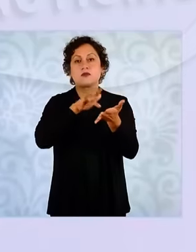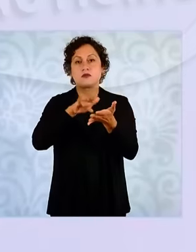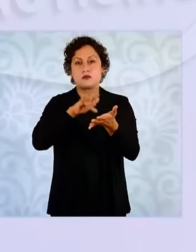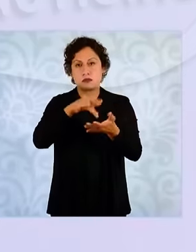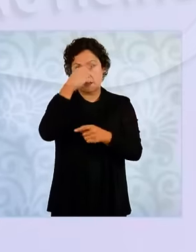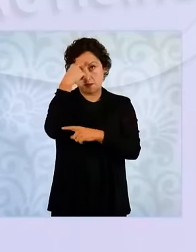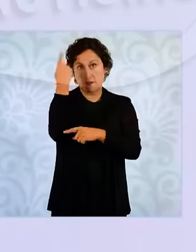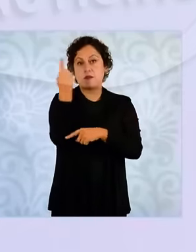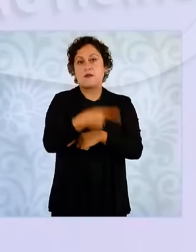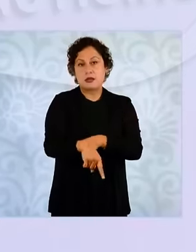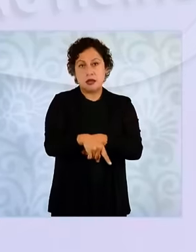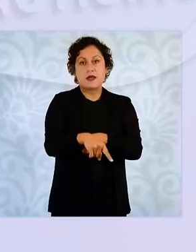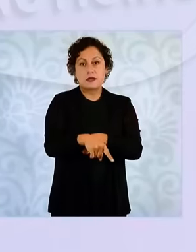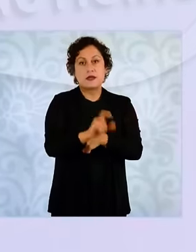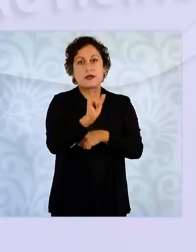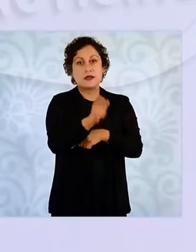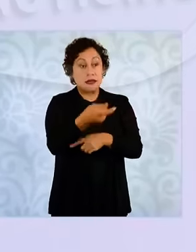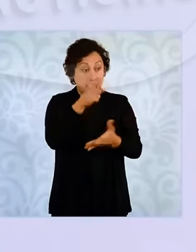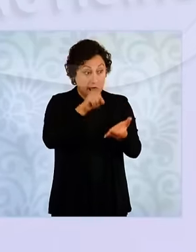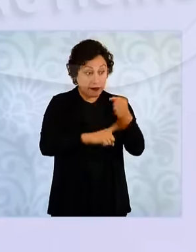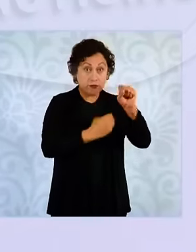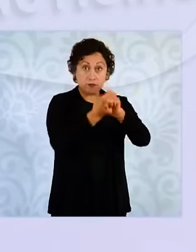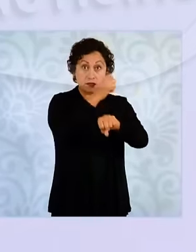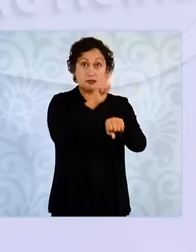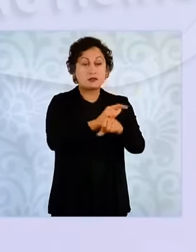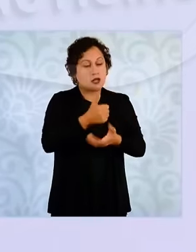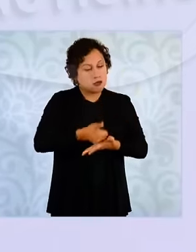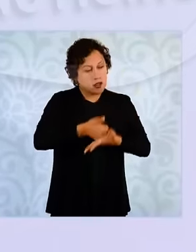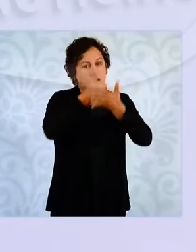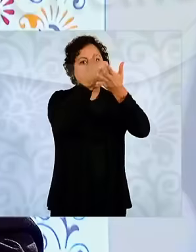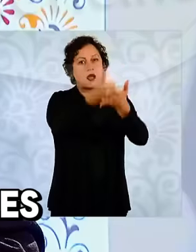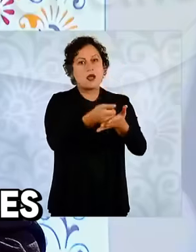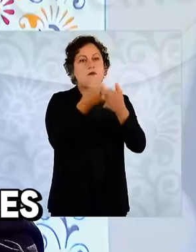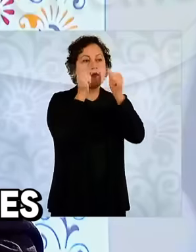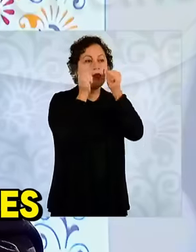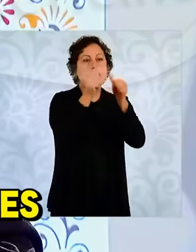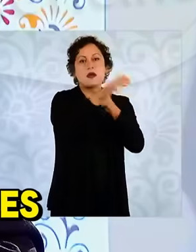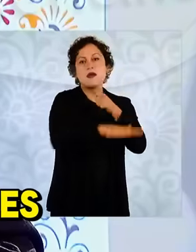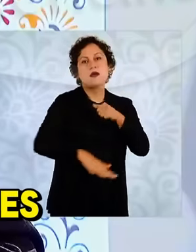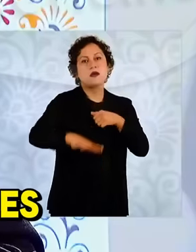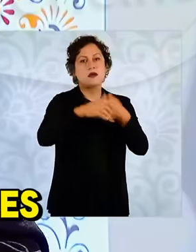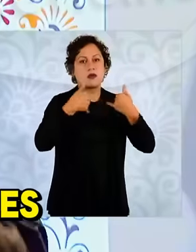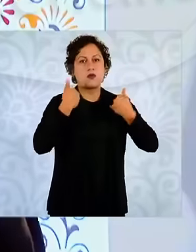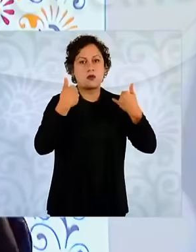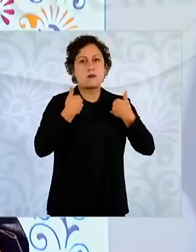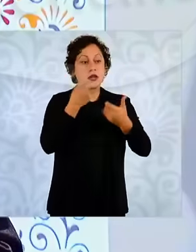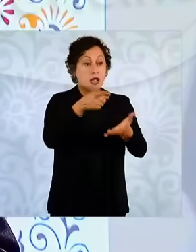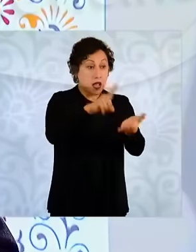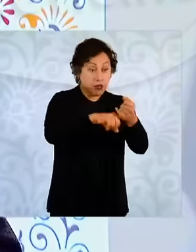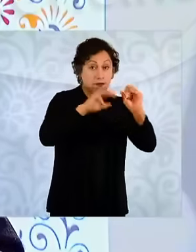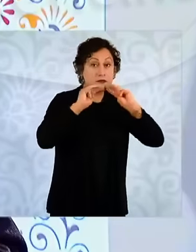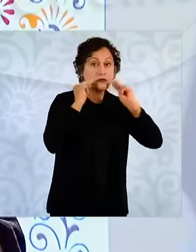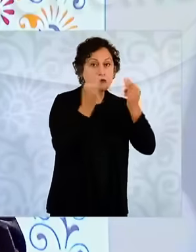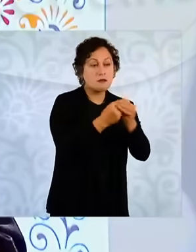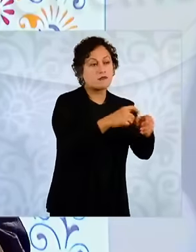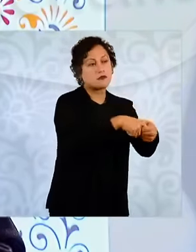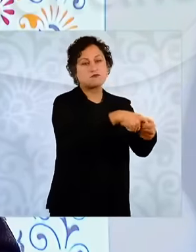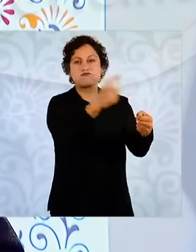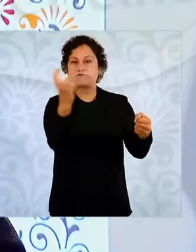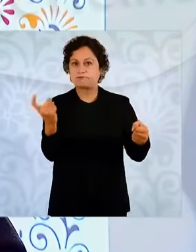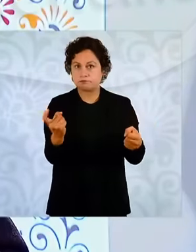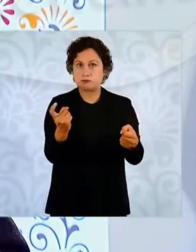ampliar las capacidades para rescatar a las y a los jóvenes de grupos delincuenciales o de la violencia o de